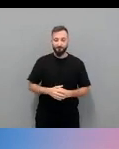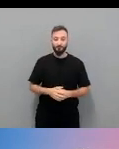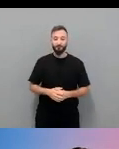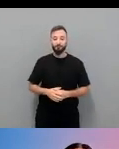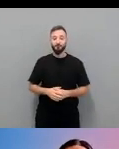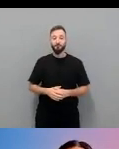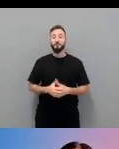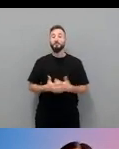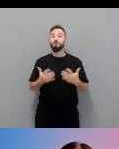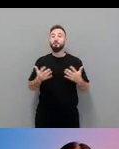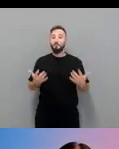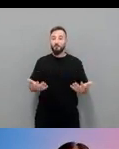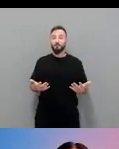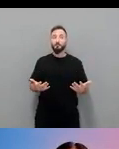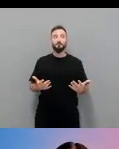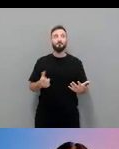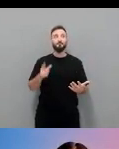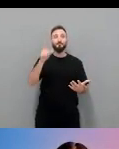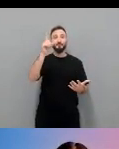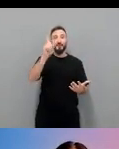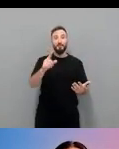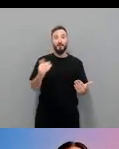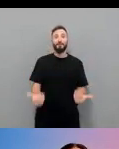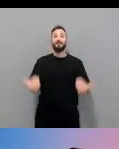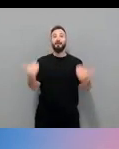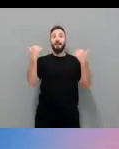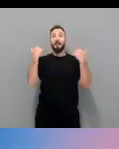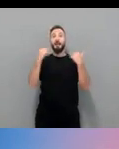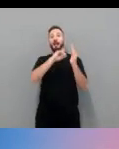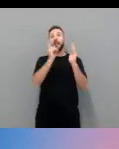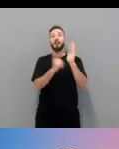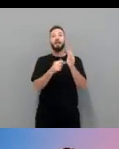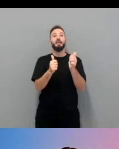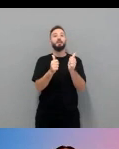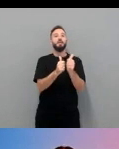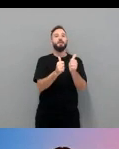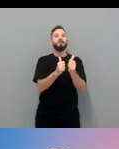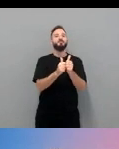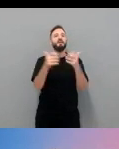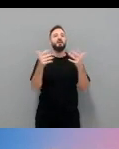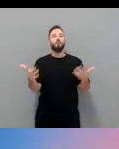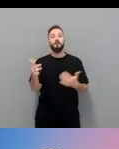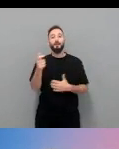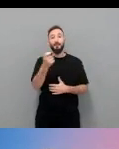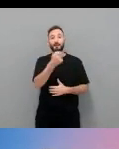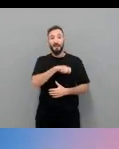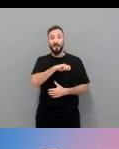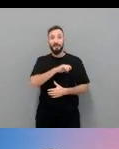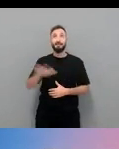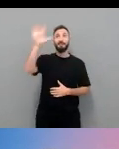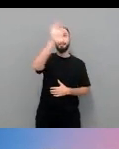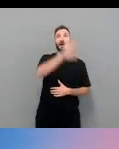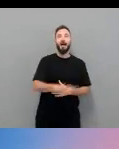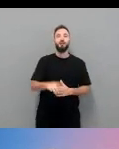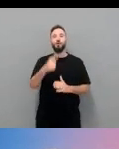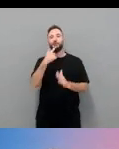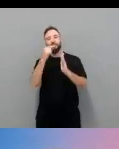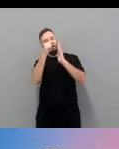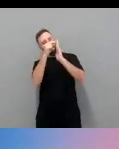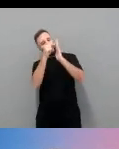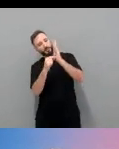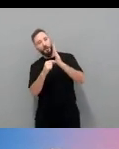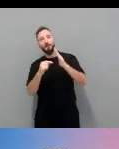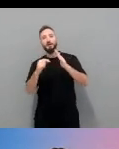Y un poco lo que se encarga de la ley de dependencia es que el Estado va a marcar un nivel mínimo de